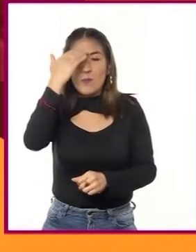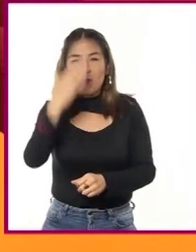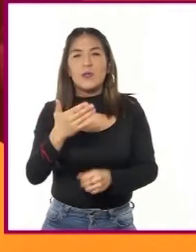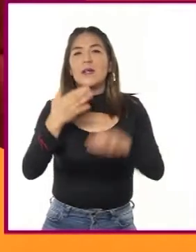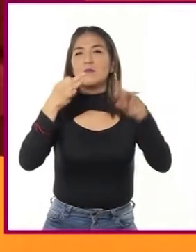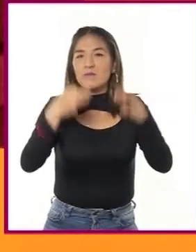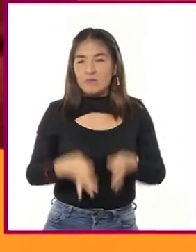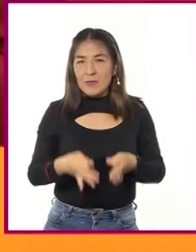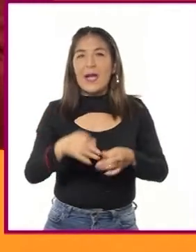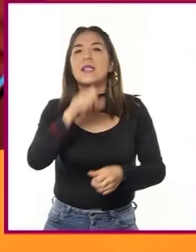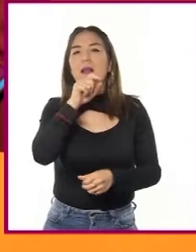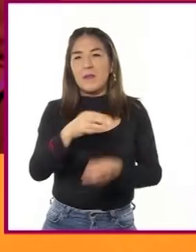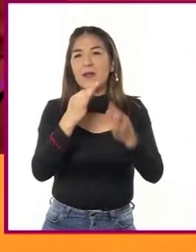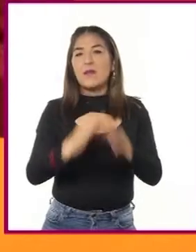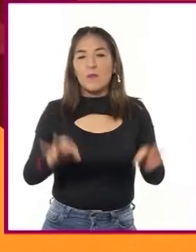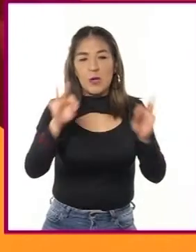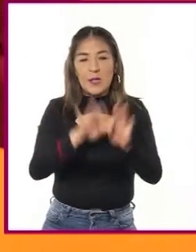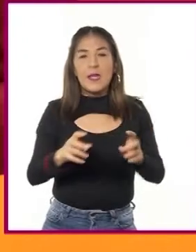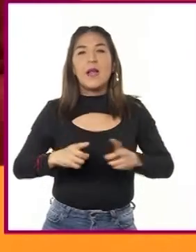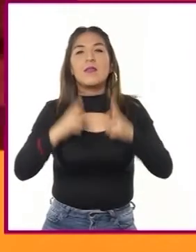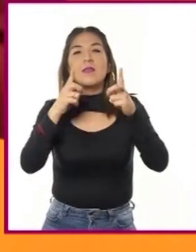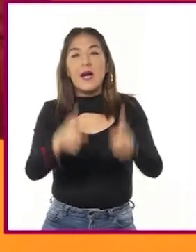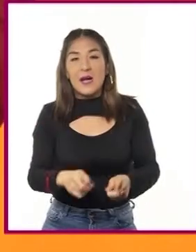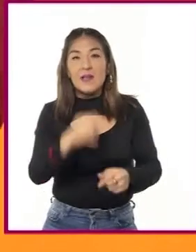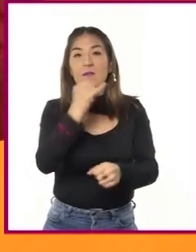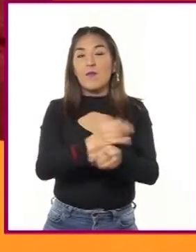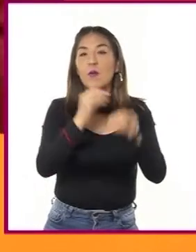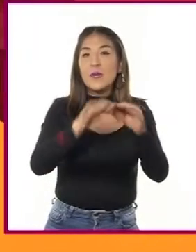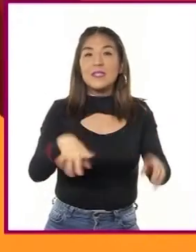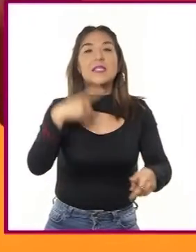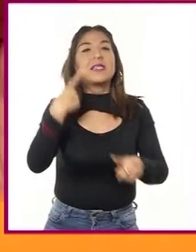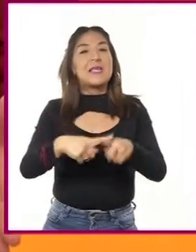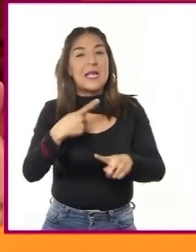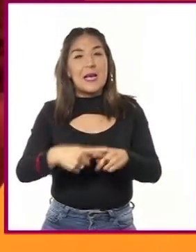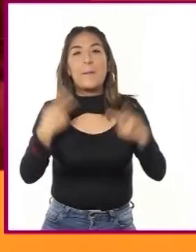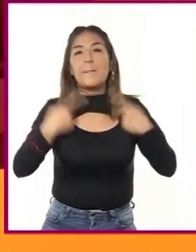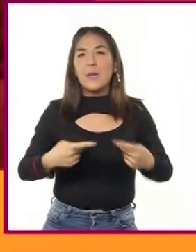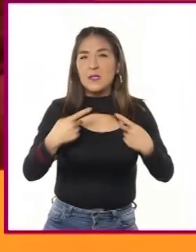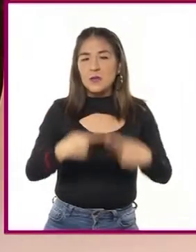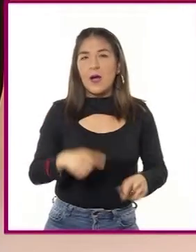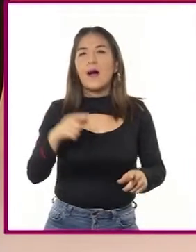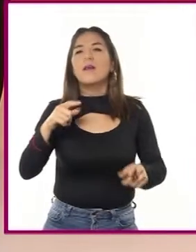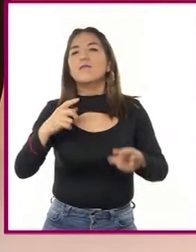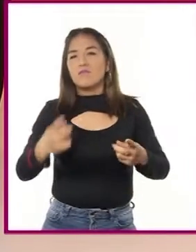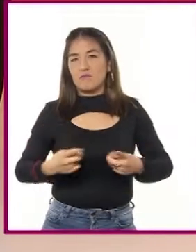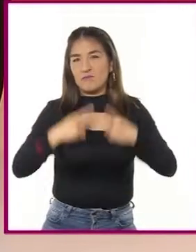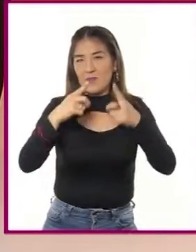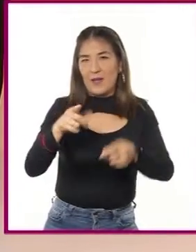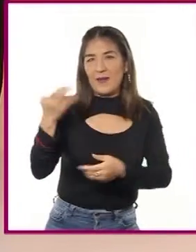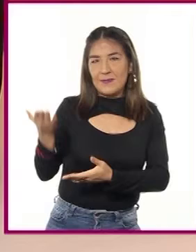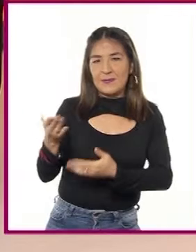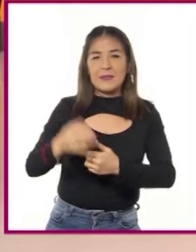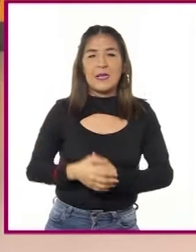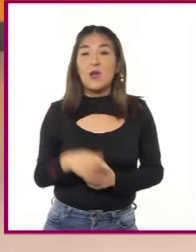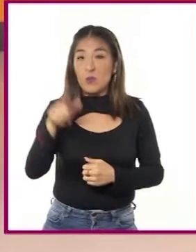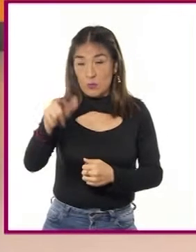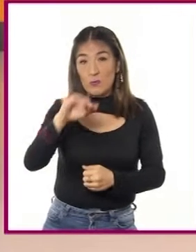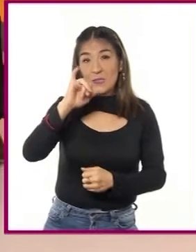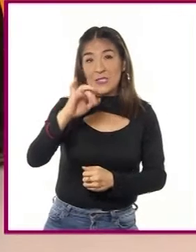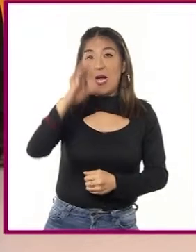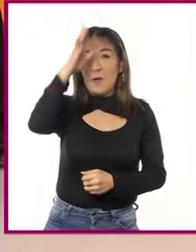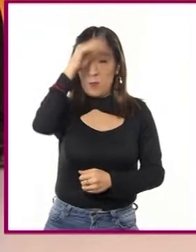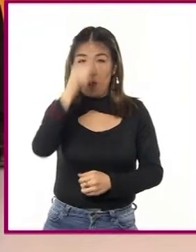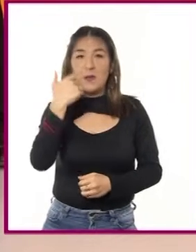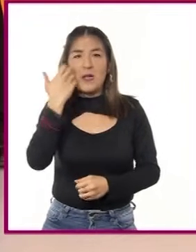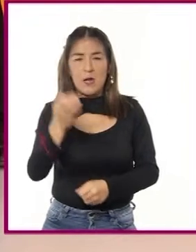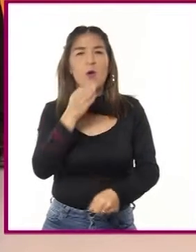forma, es importante dar el crédito a quien o a quienes corresponda. Si estás de acuerdo, Roberto,